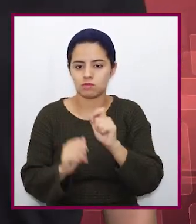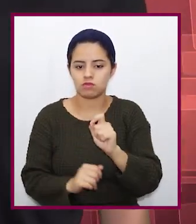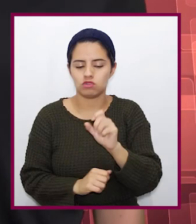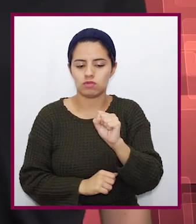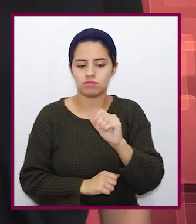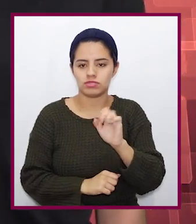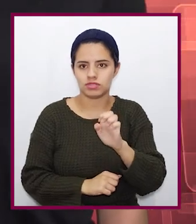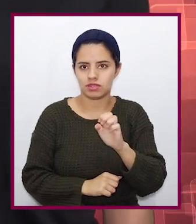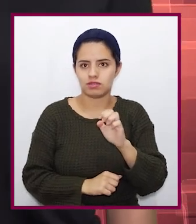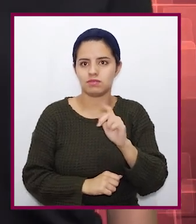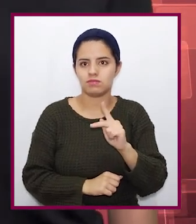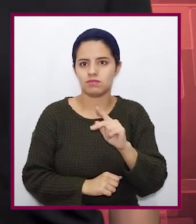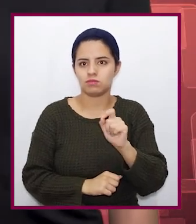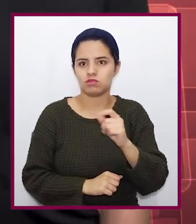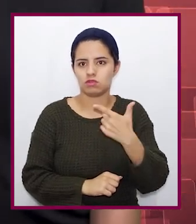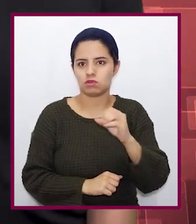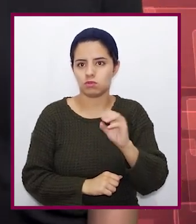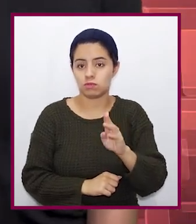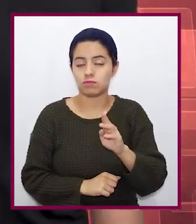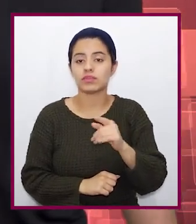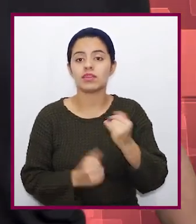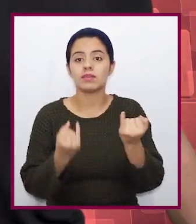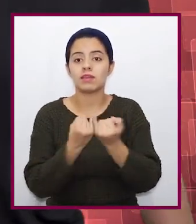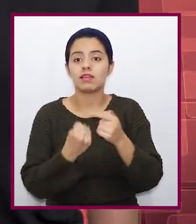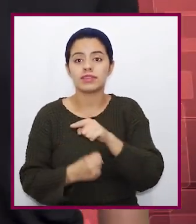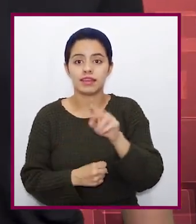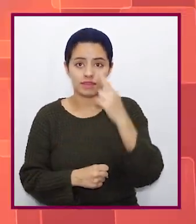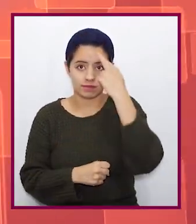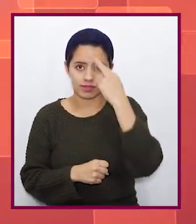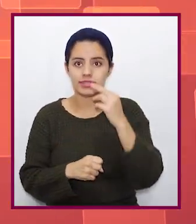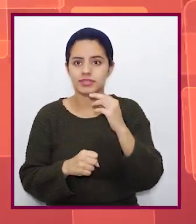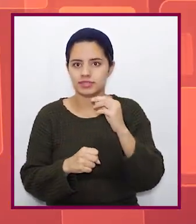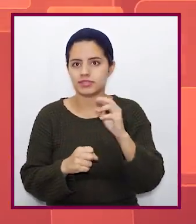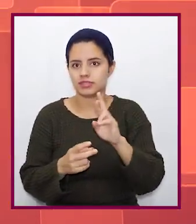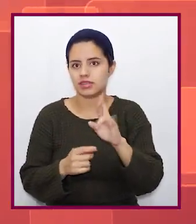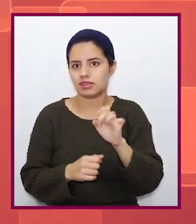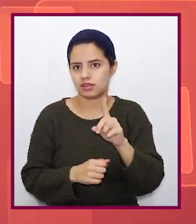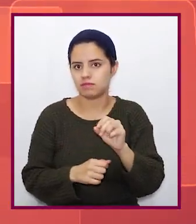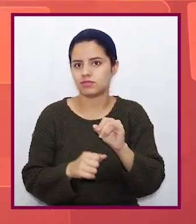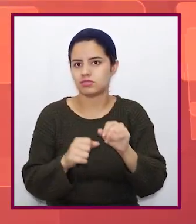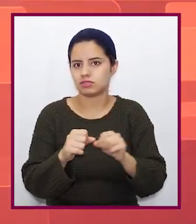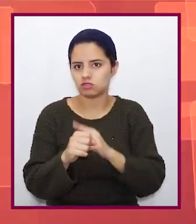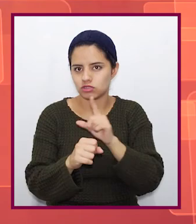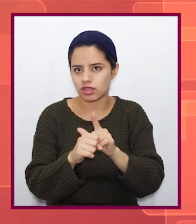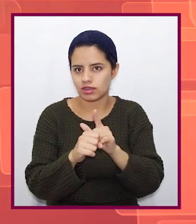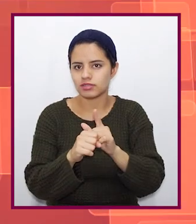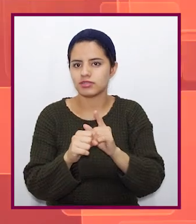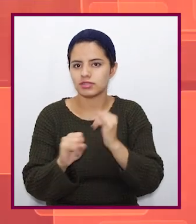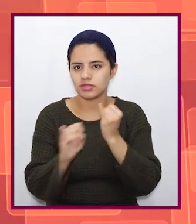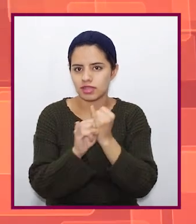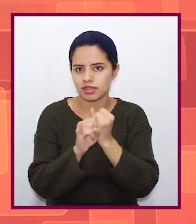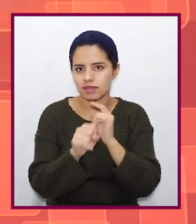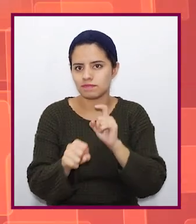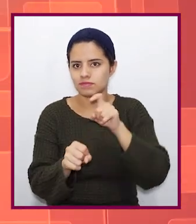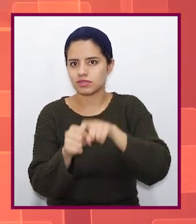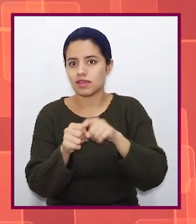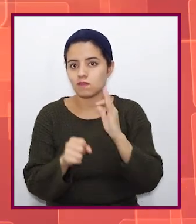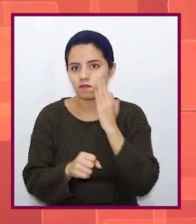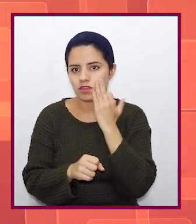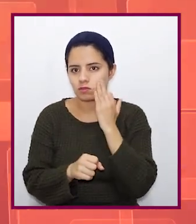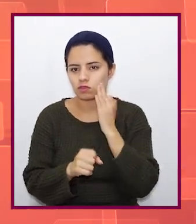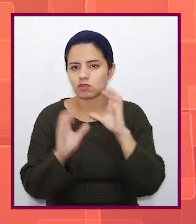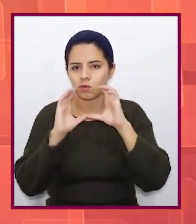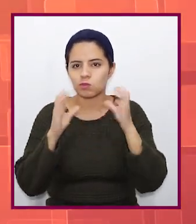jovenesencasa.cep.gov.mx. Y no se olviden de seguirnos en nuestras redes sociales. Únete a la comunidad de Jóvenes en Casa en Facebook y cuéntanos